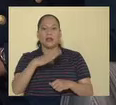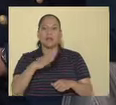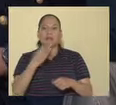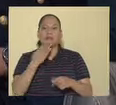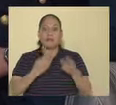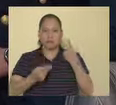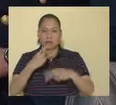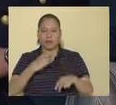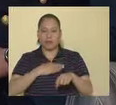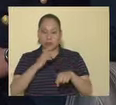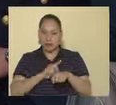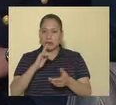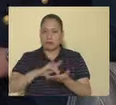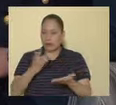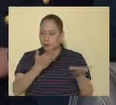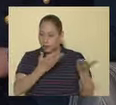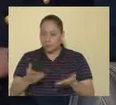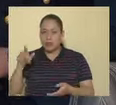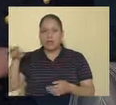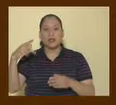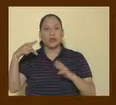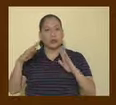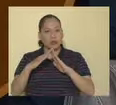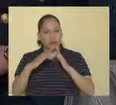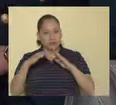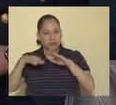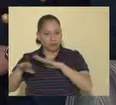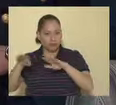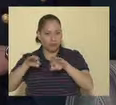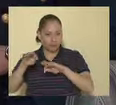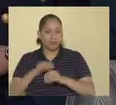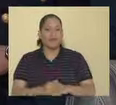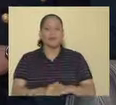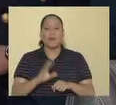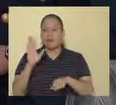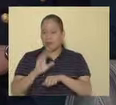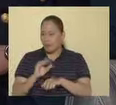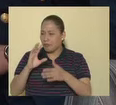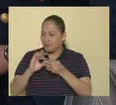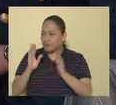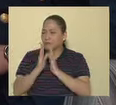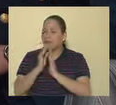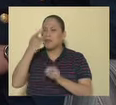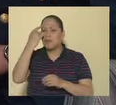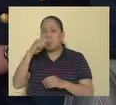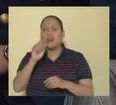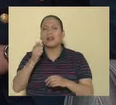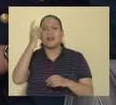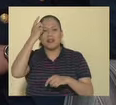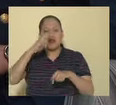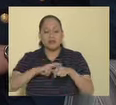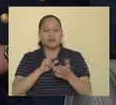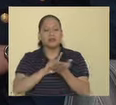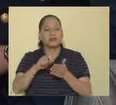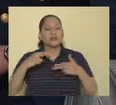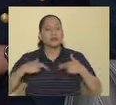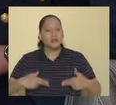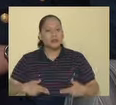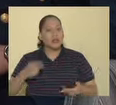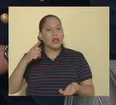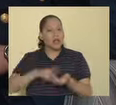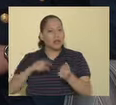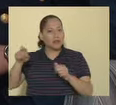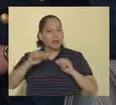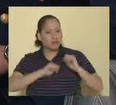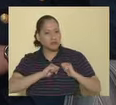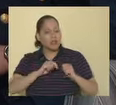muchas gracias por recibirnos aquí en su casa. Cuéntenos para qué se crea esta Dirección de Derechos Humanos y cuáles